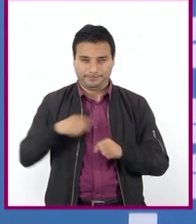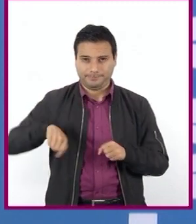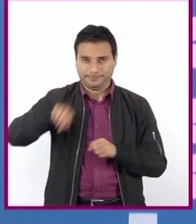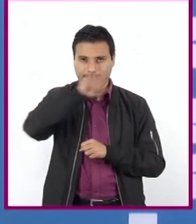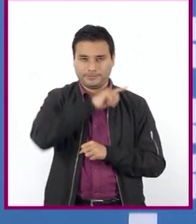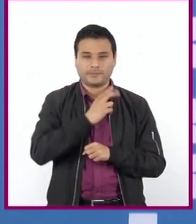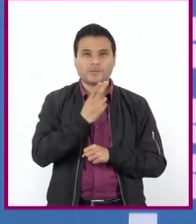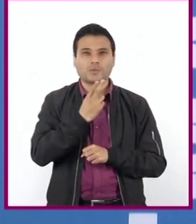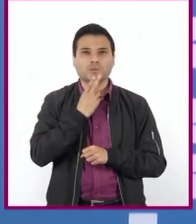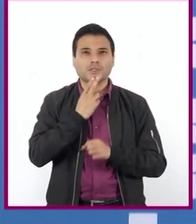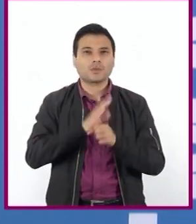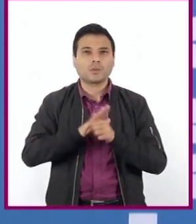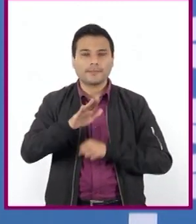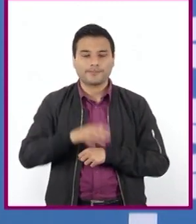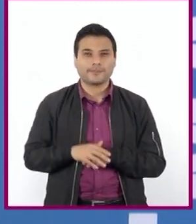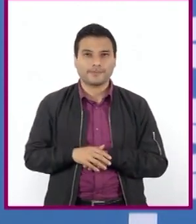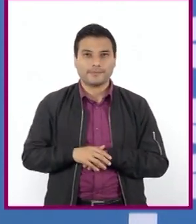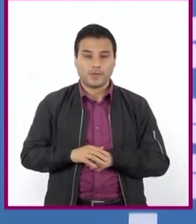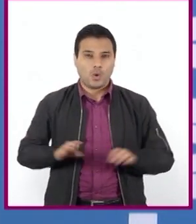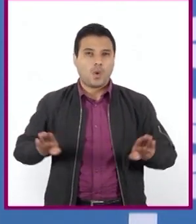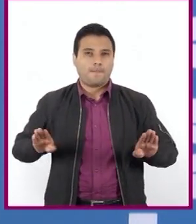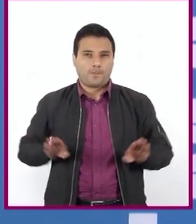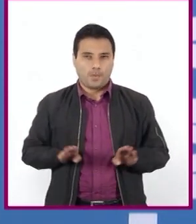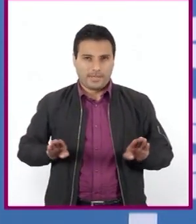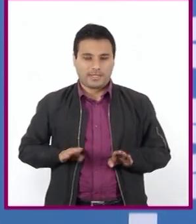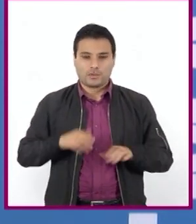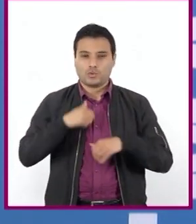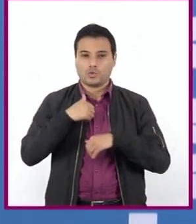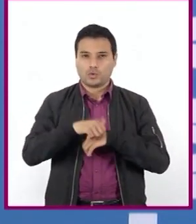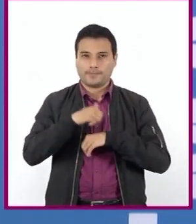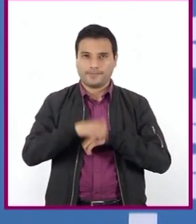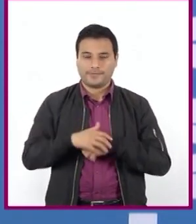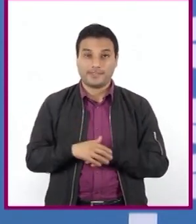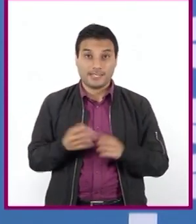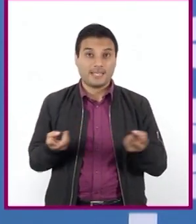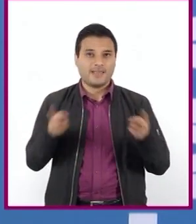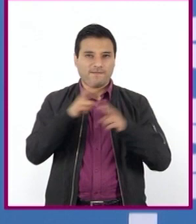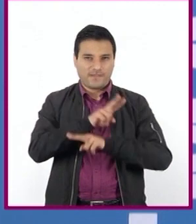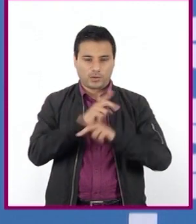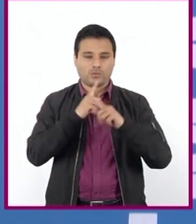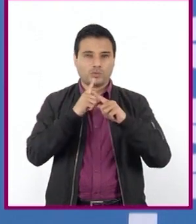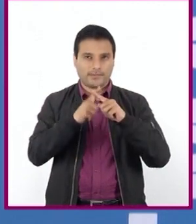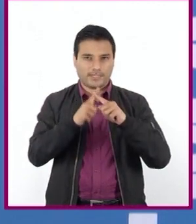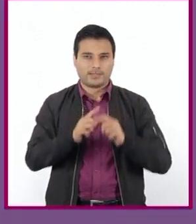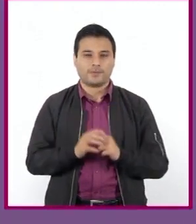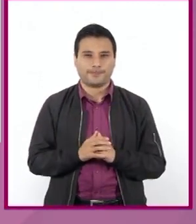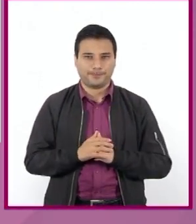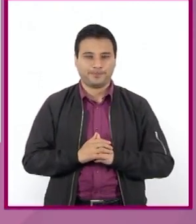a utilizar una propiedad de los números llamada inverso multiplicativo.